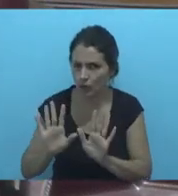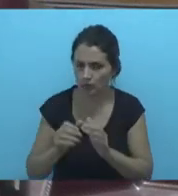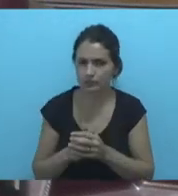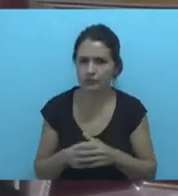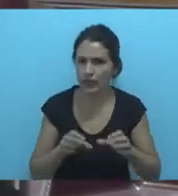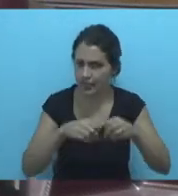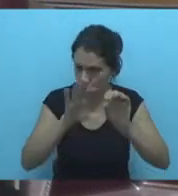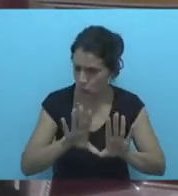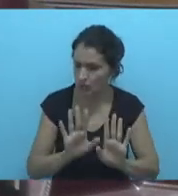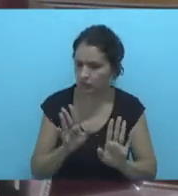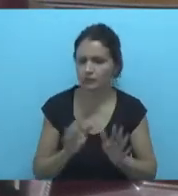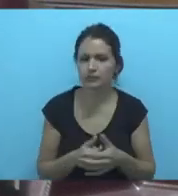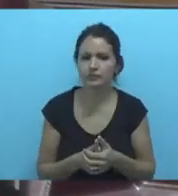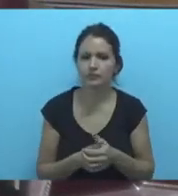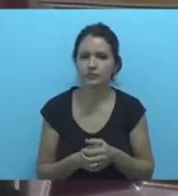hizo,